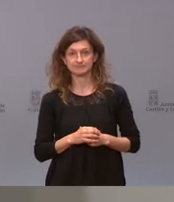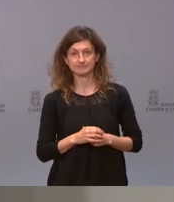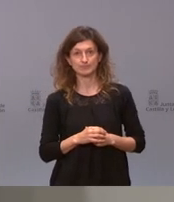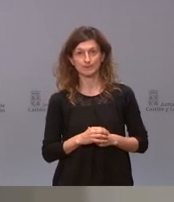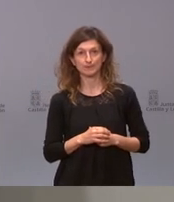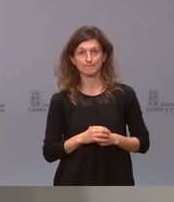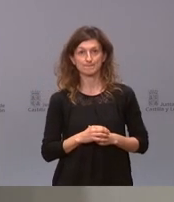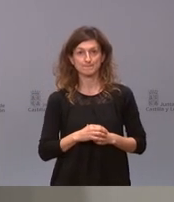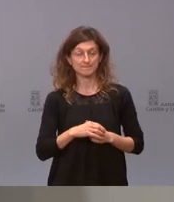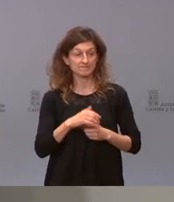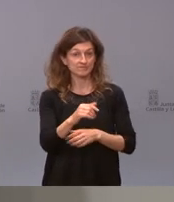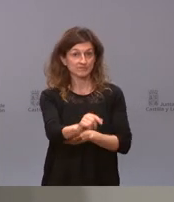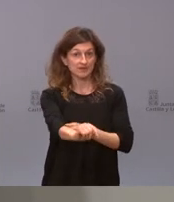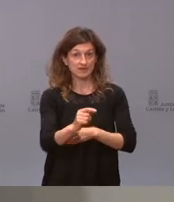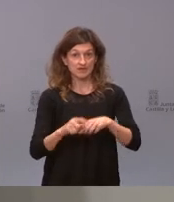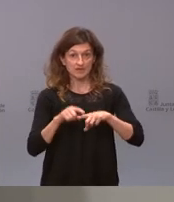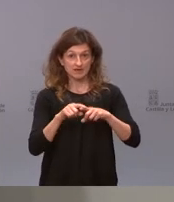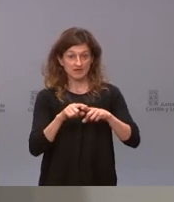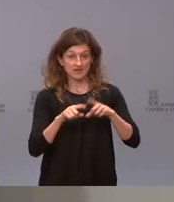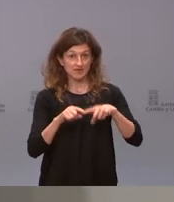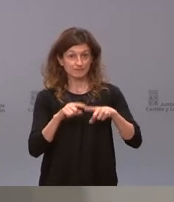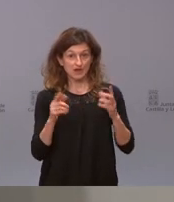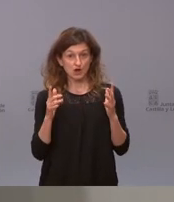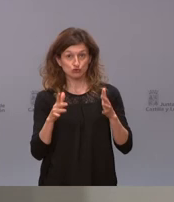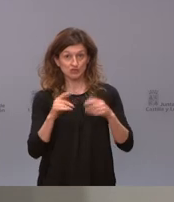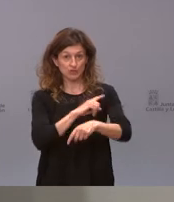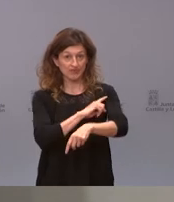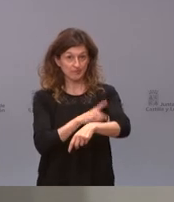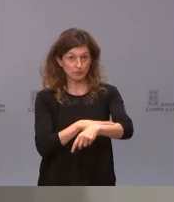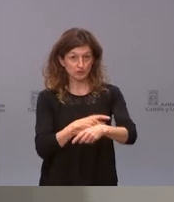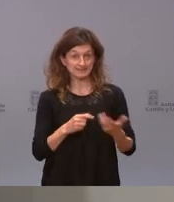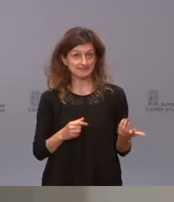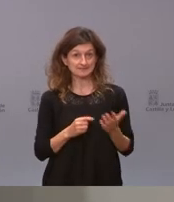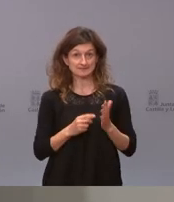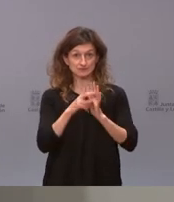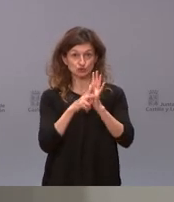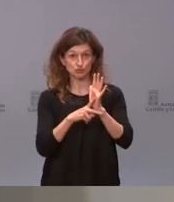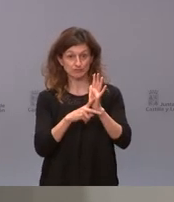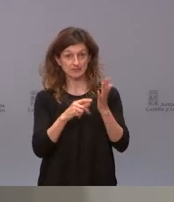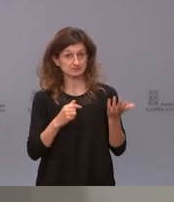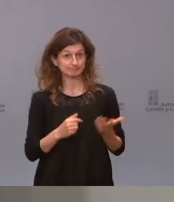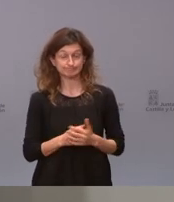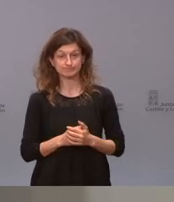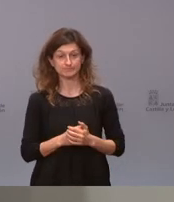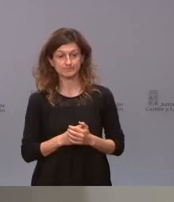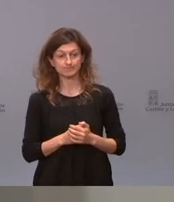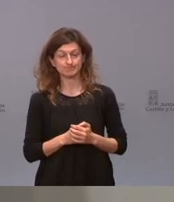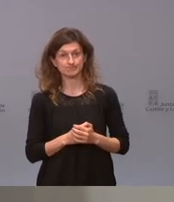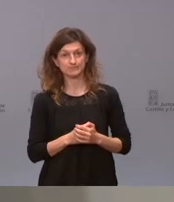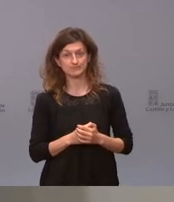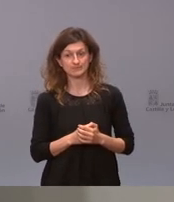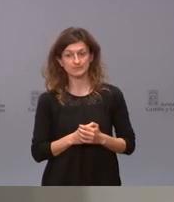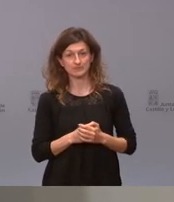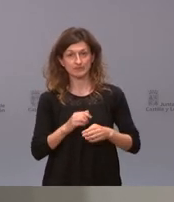normas que se establecen en el consejo superior de deportes yo estoy también de acuerdo con lo expresado